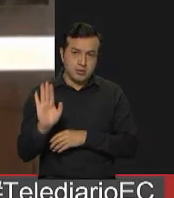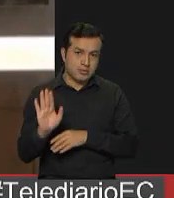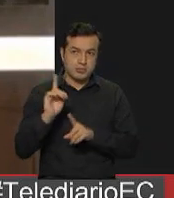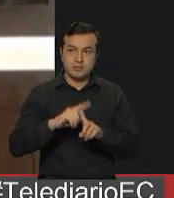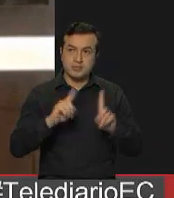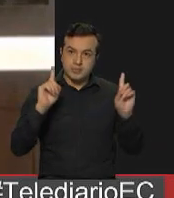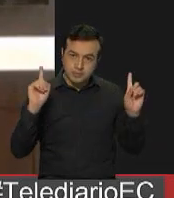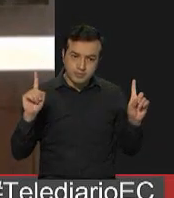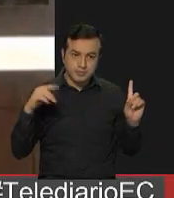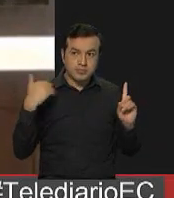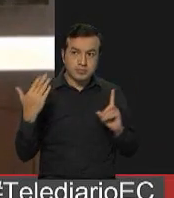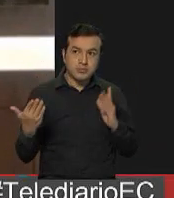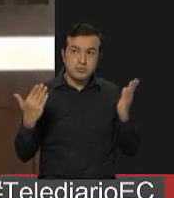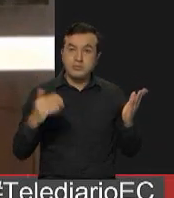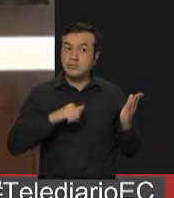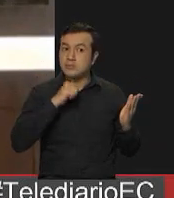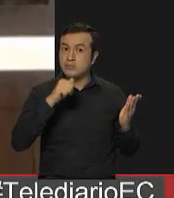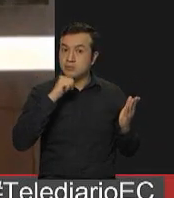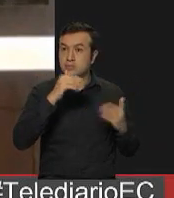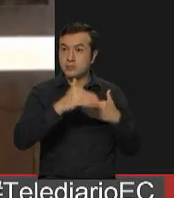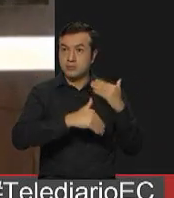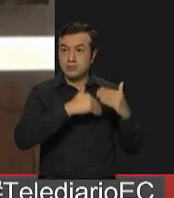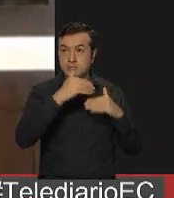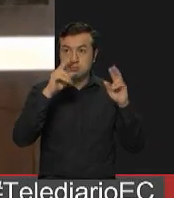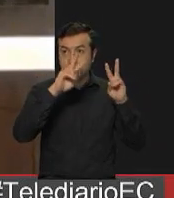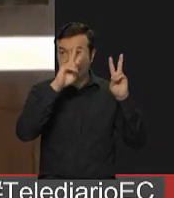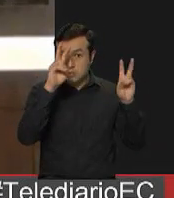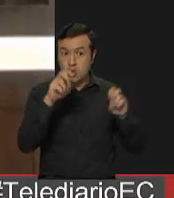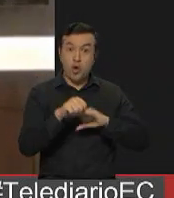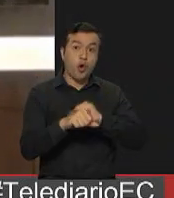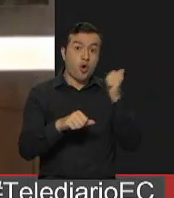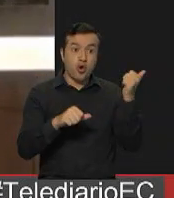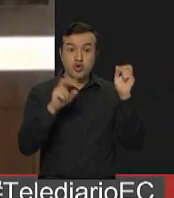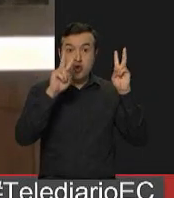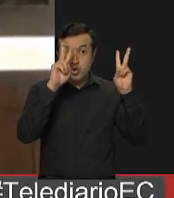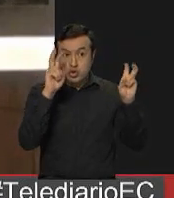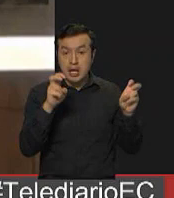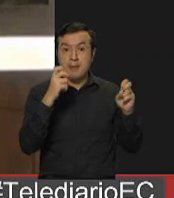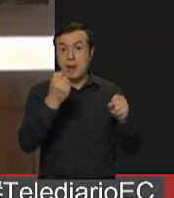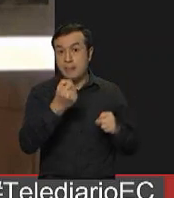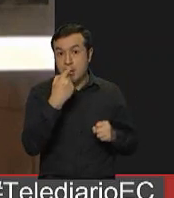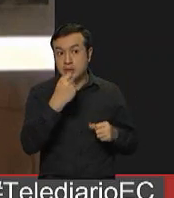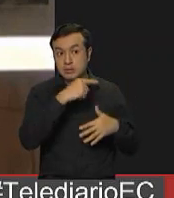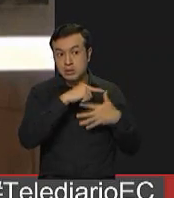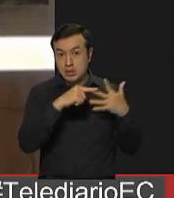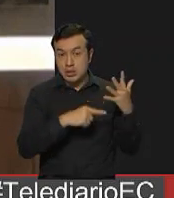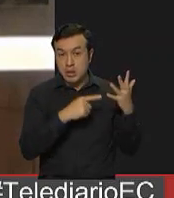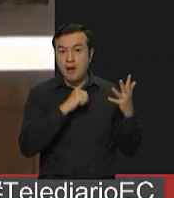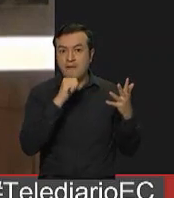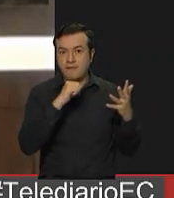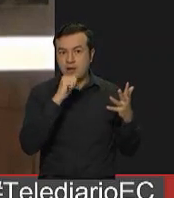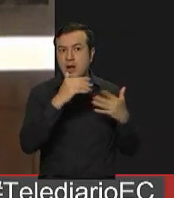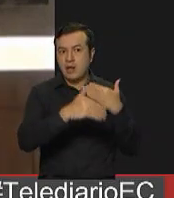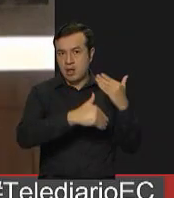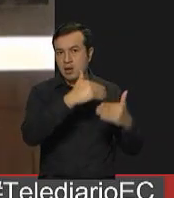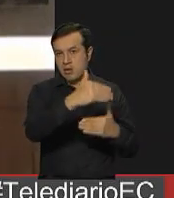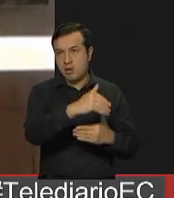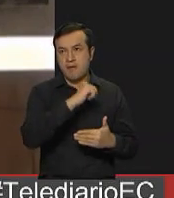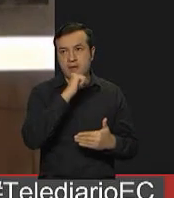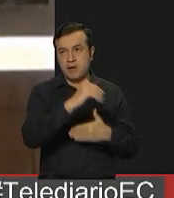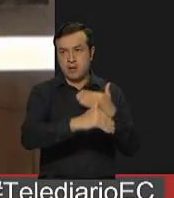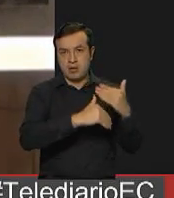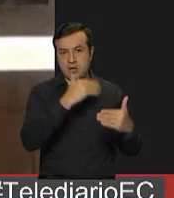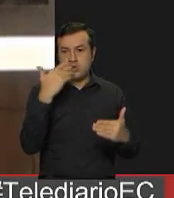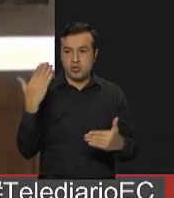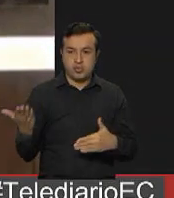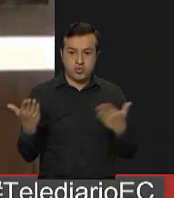pasado todavía a hacerse los cargos por el otro delito que se está investigando. Entonces, tenemos que tener paciencia. Las